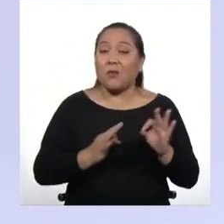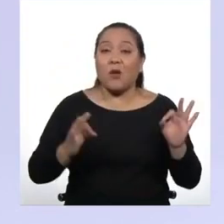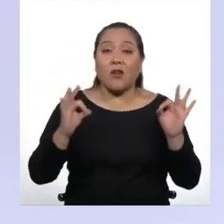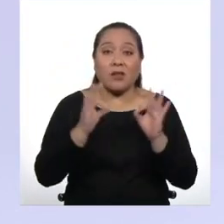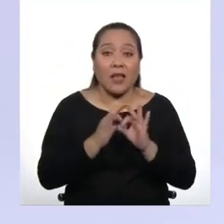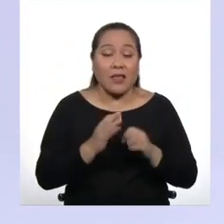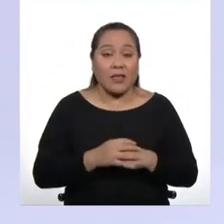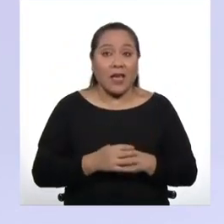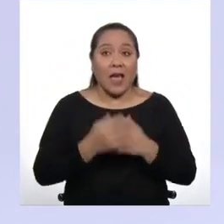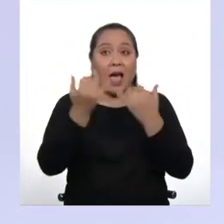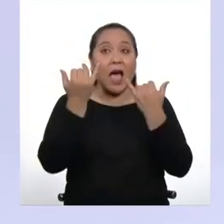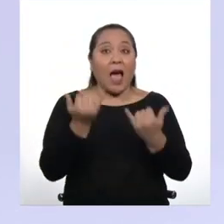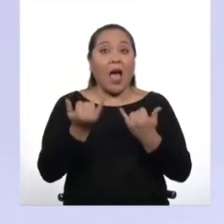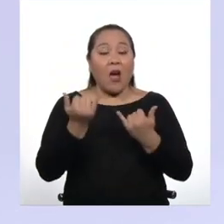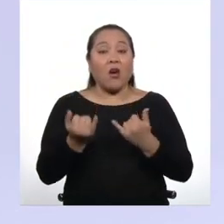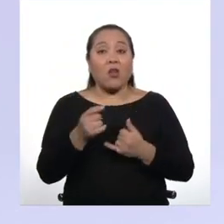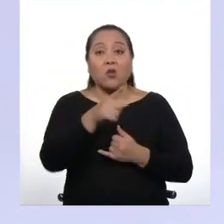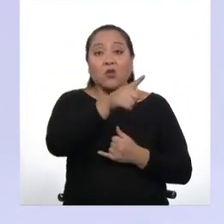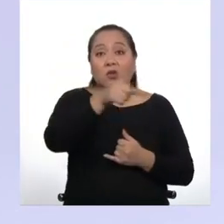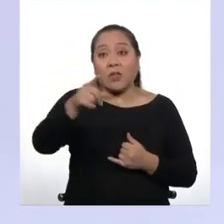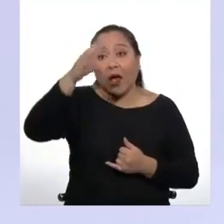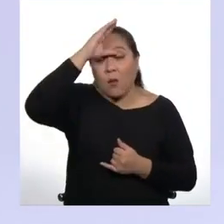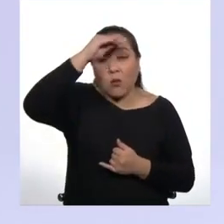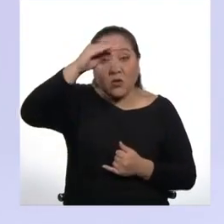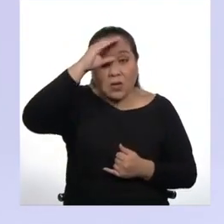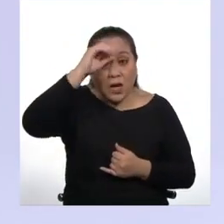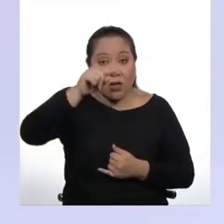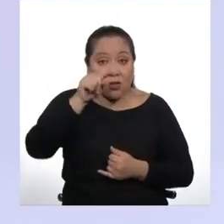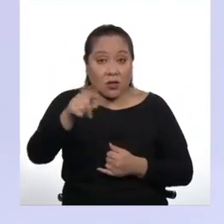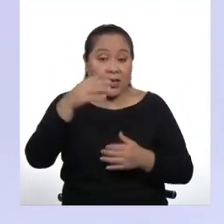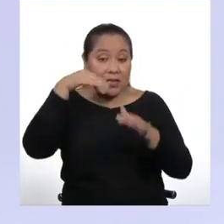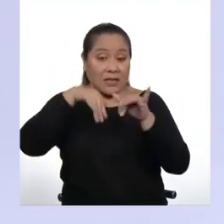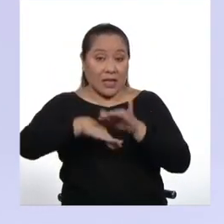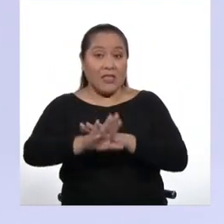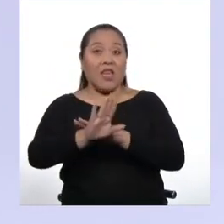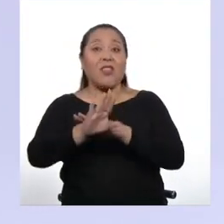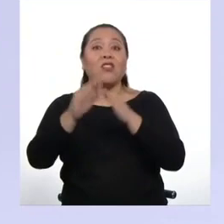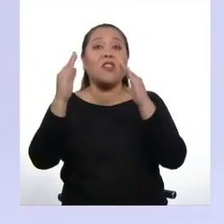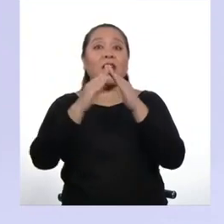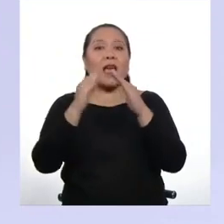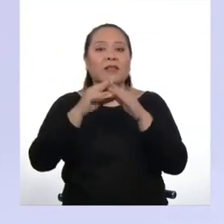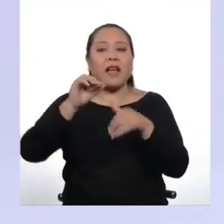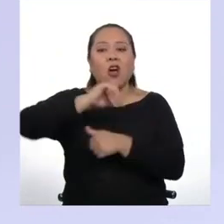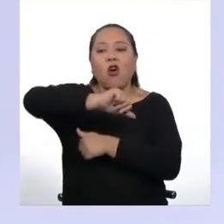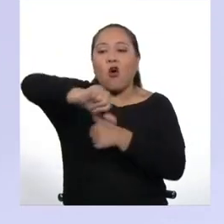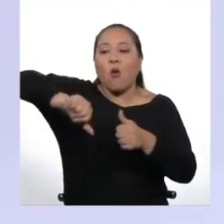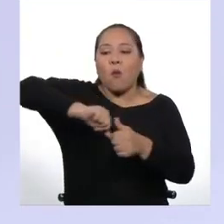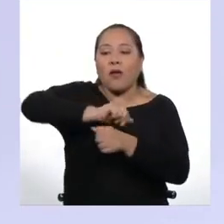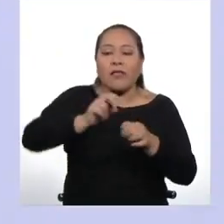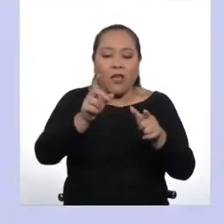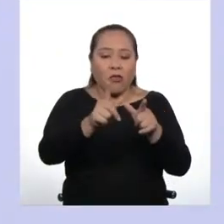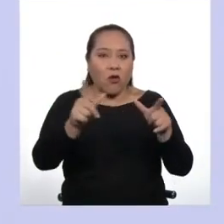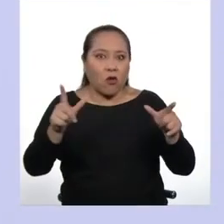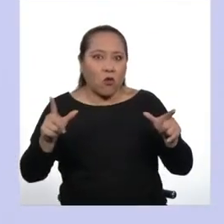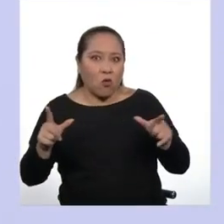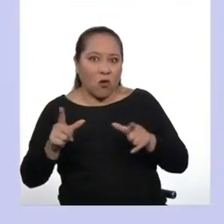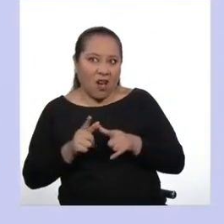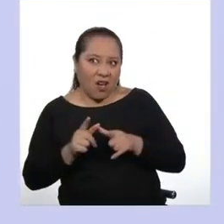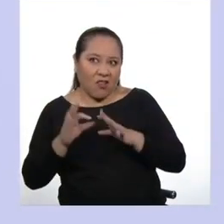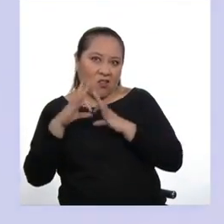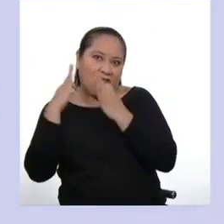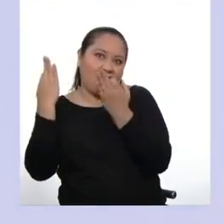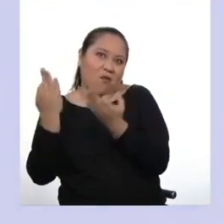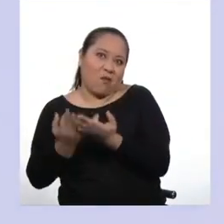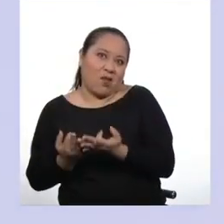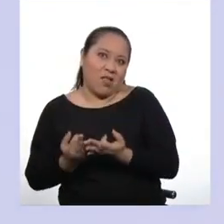Patti. Actualmente ustedes, chicos y chicas que están en casa, están compartiendo sus espacios posiblemente con sus